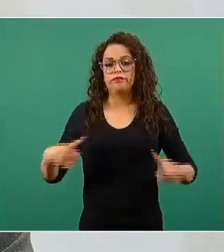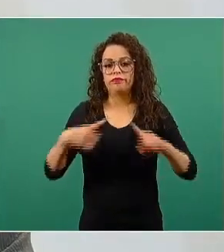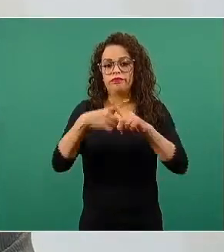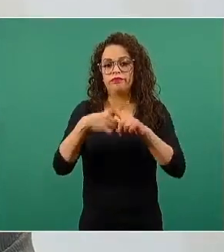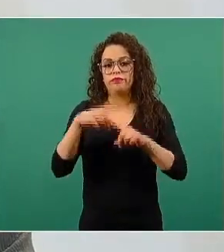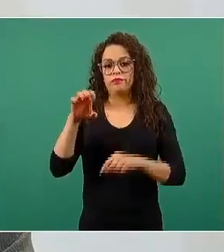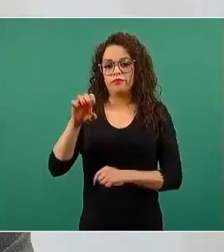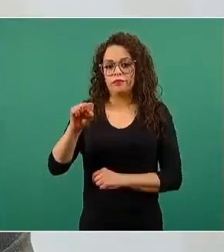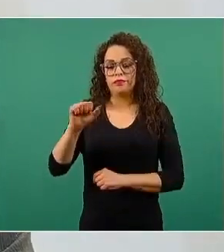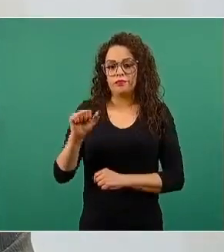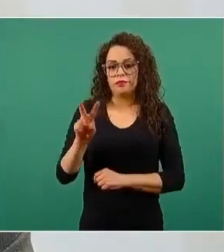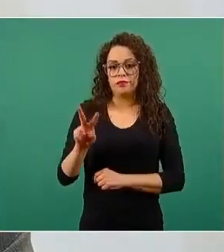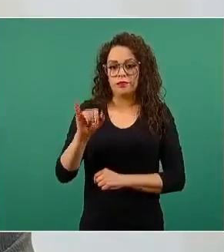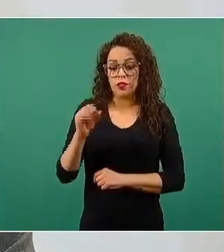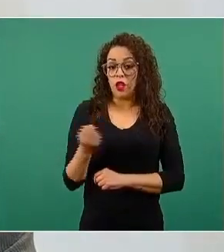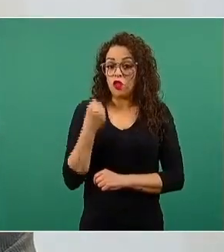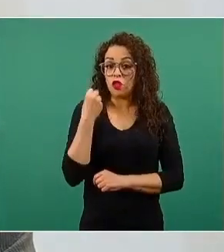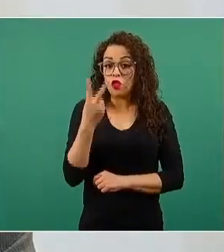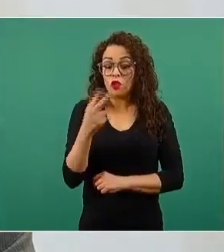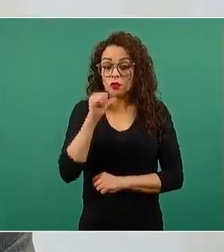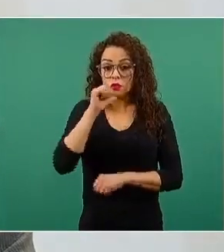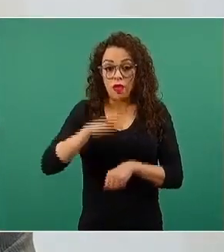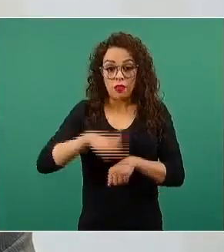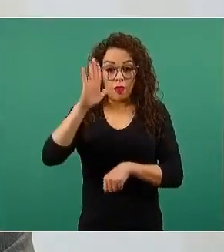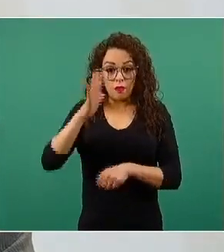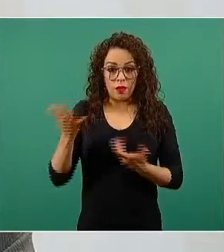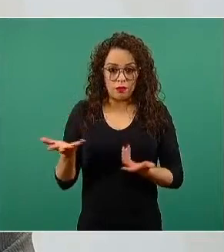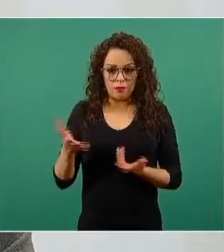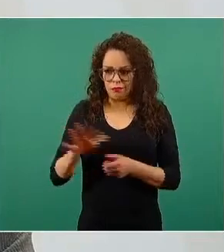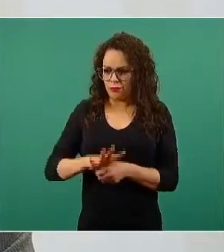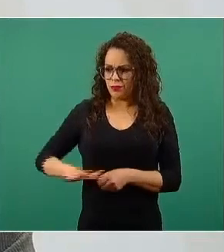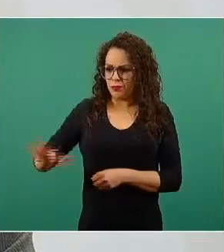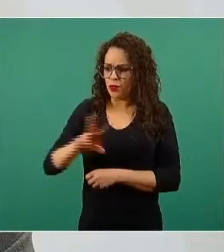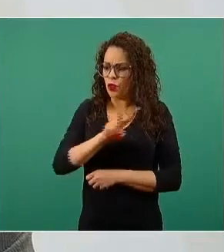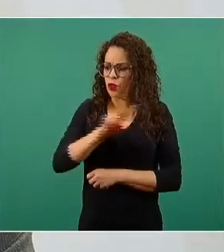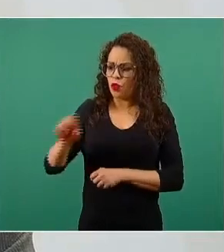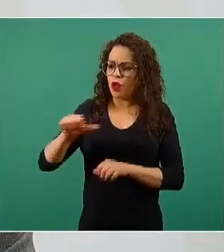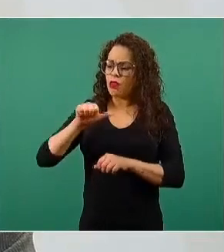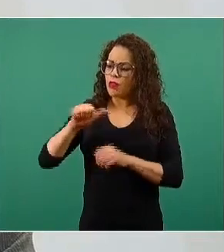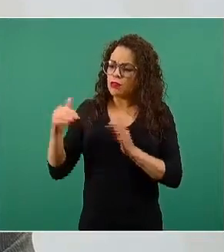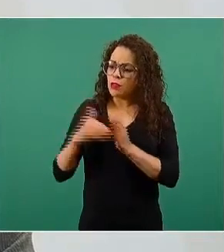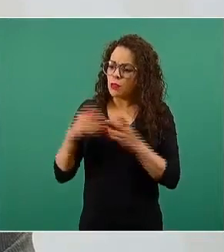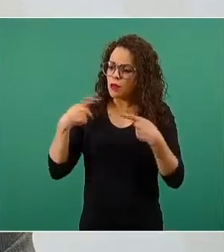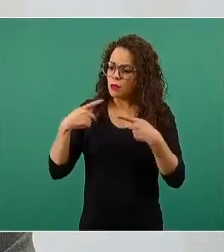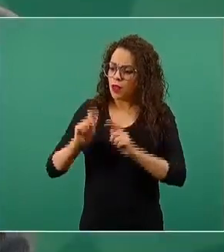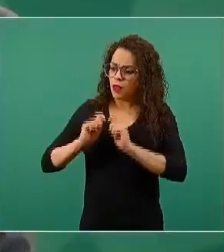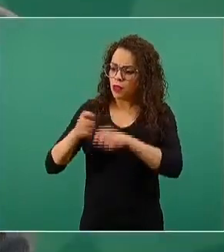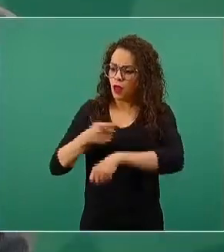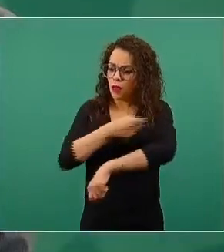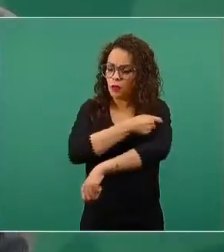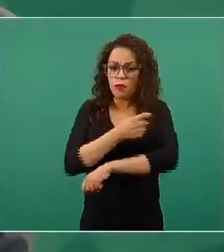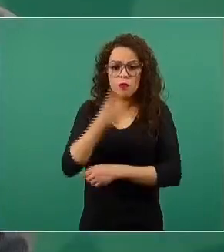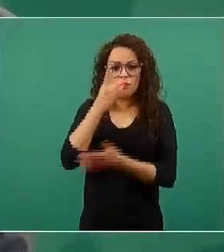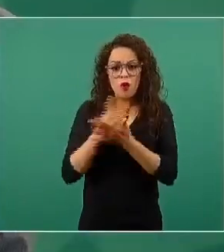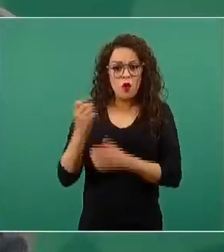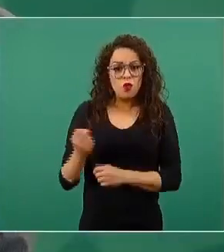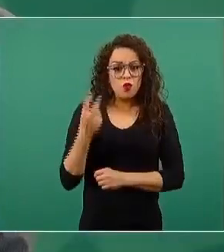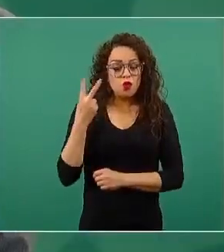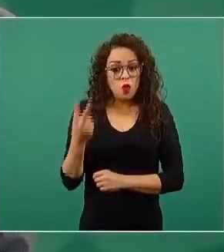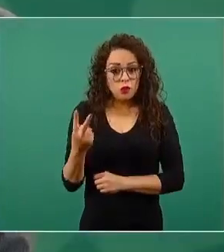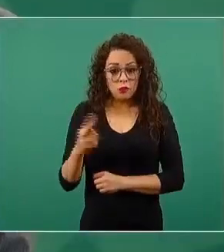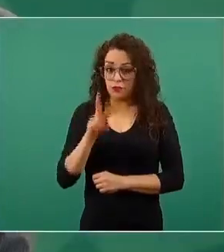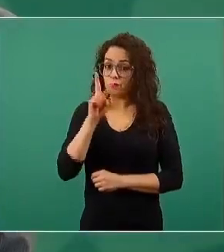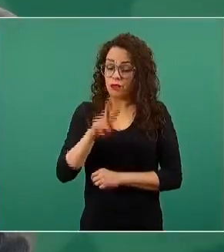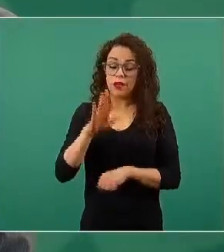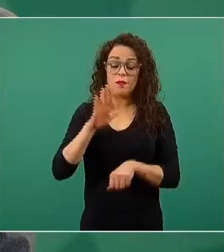de consideración. 2 personas en un grupo de 216,000 personas vacunadas. Es mucho más peligroso tener